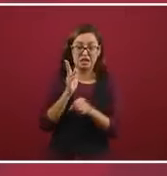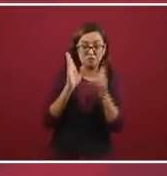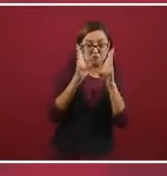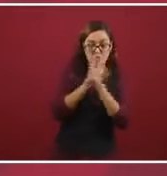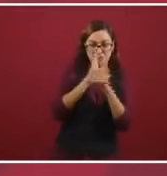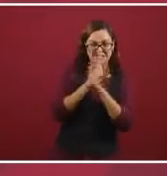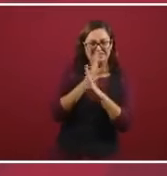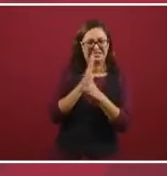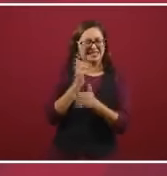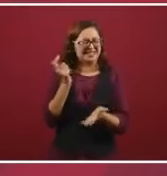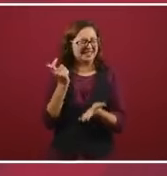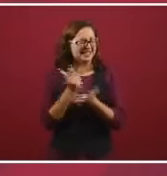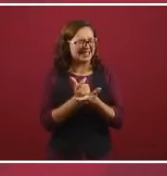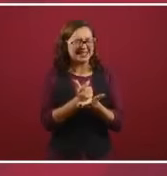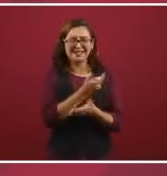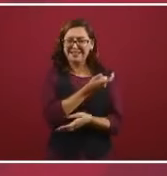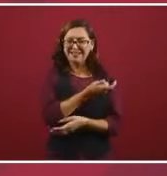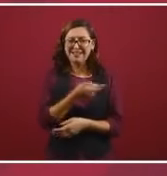costosísimos.